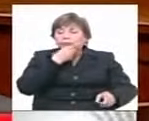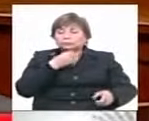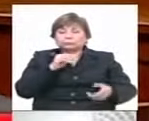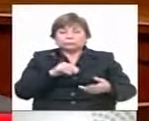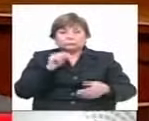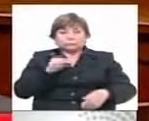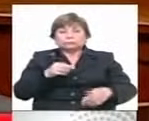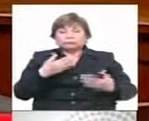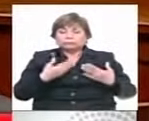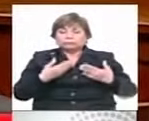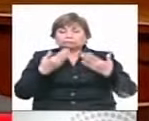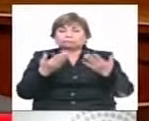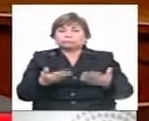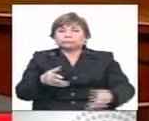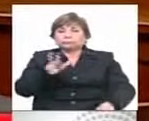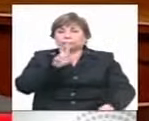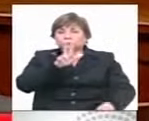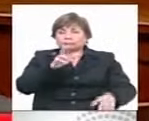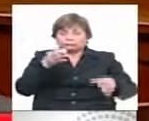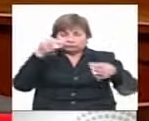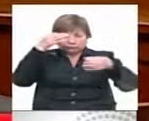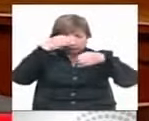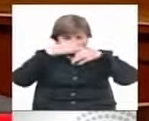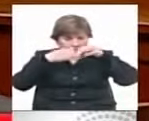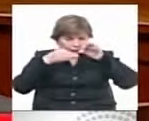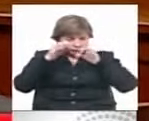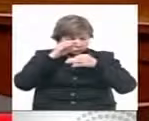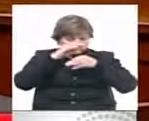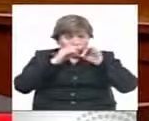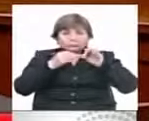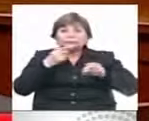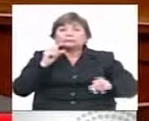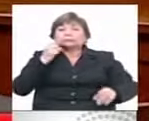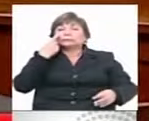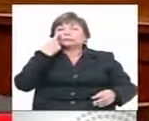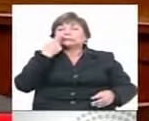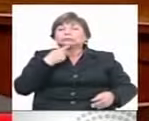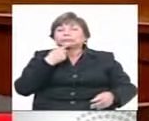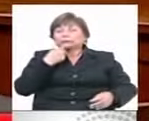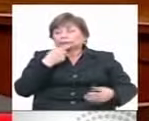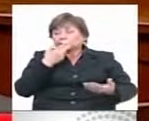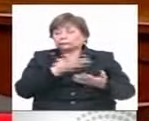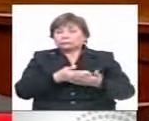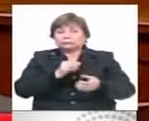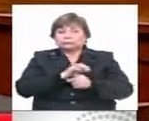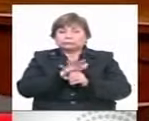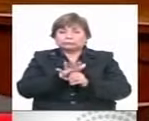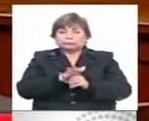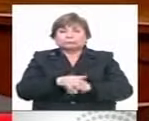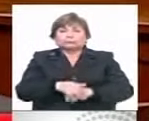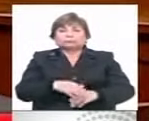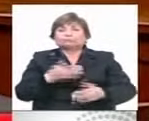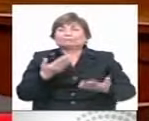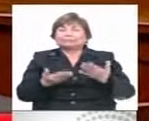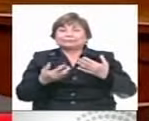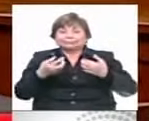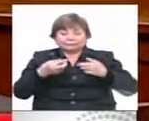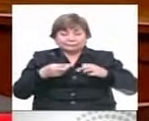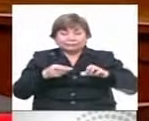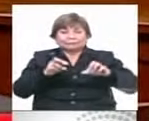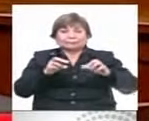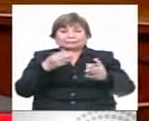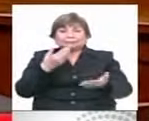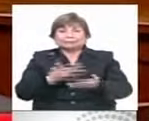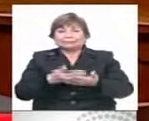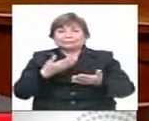se acreditarán 3 laboratorios moleculares para el diagnóstico COVID-19, lo que permitirá que se